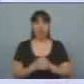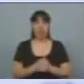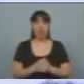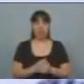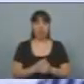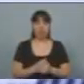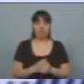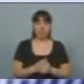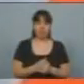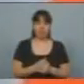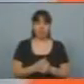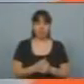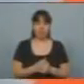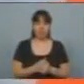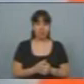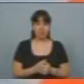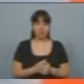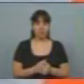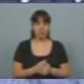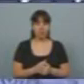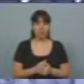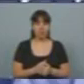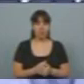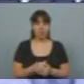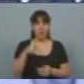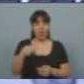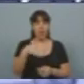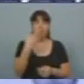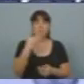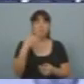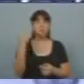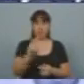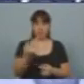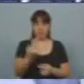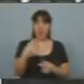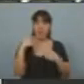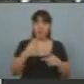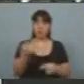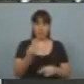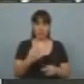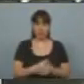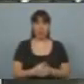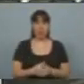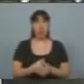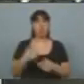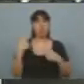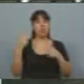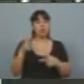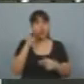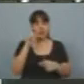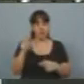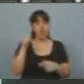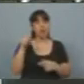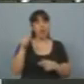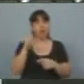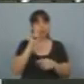con que podría ser Tomás Constantini. Miente que algo. Estamos hablando de cosas que no existen y que no son verdades. Porque es real, que tuiteó eso que yo vi,